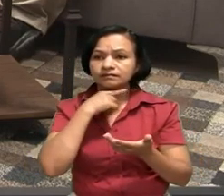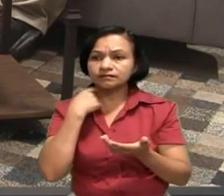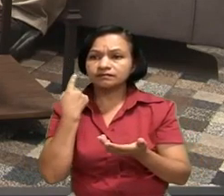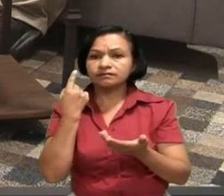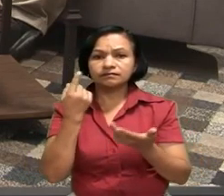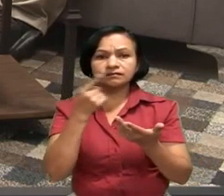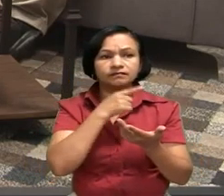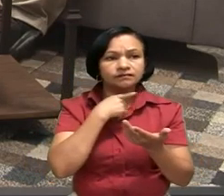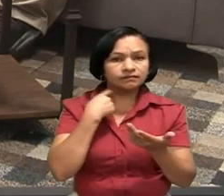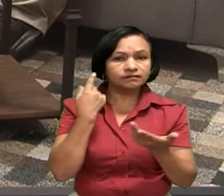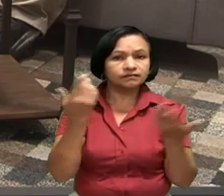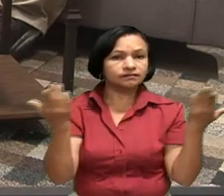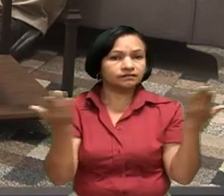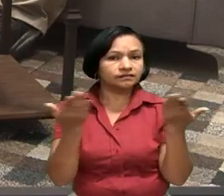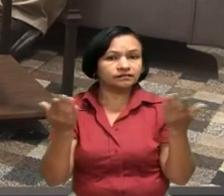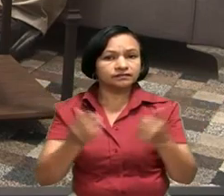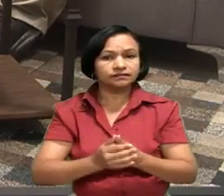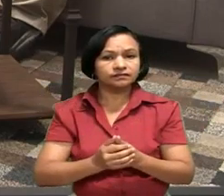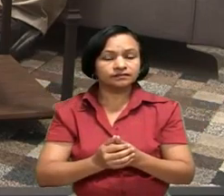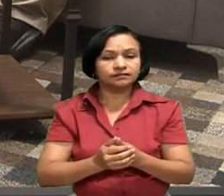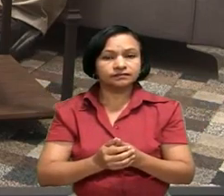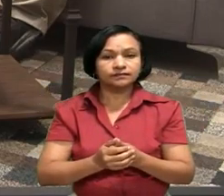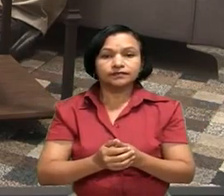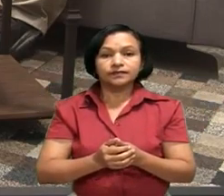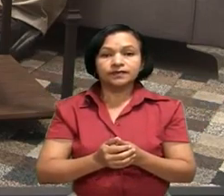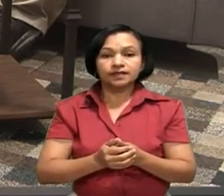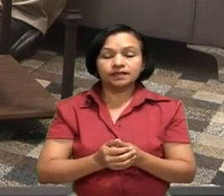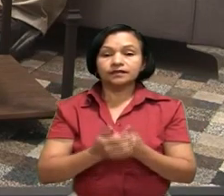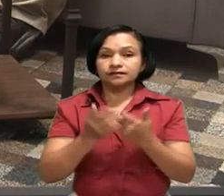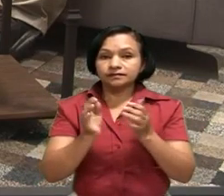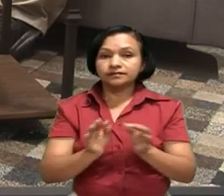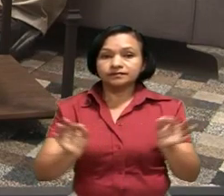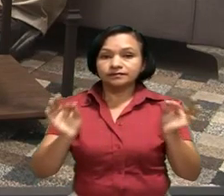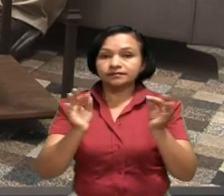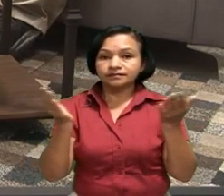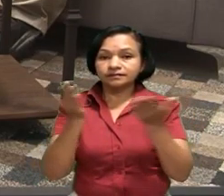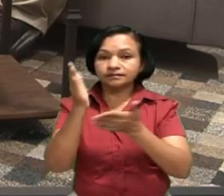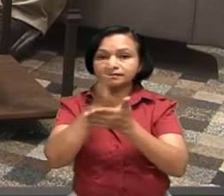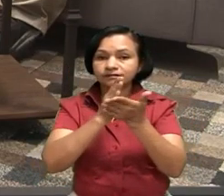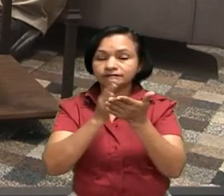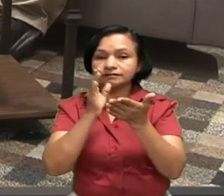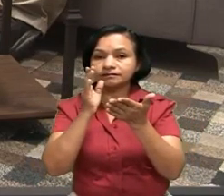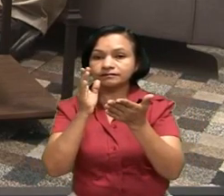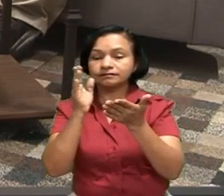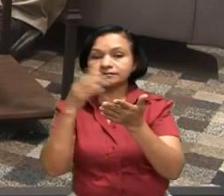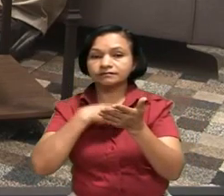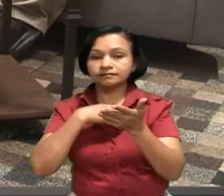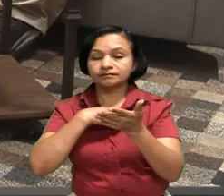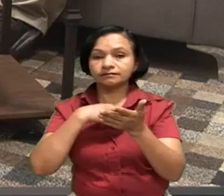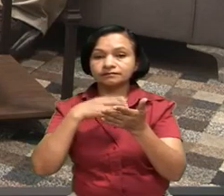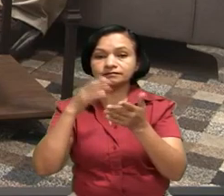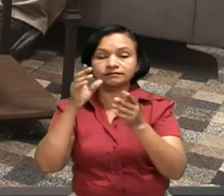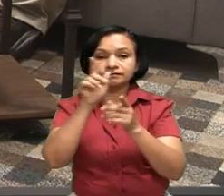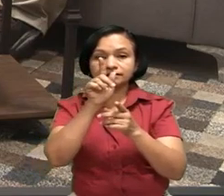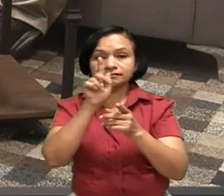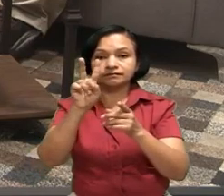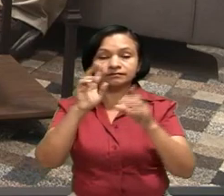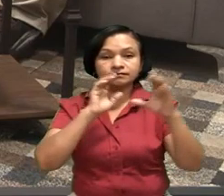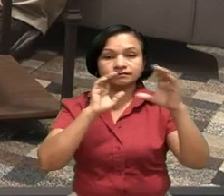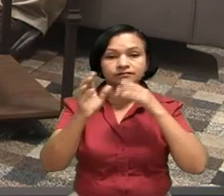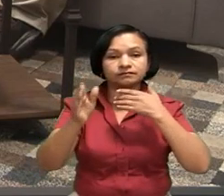al famoso y también interesante de parte de algunos dueños de medios de comunicación rating es decir no importa